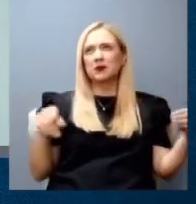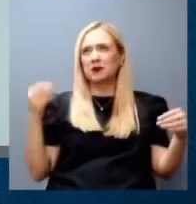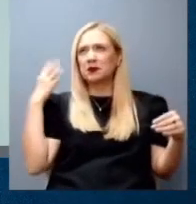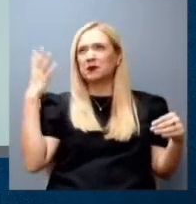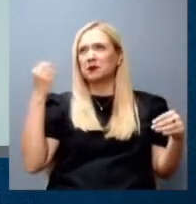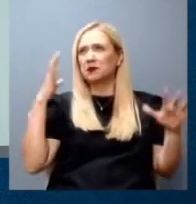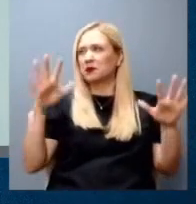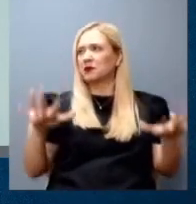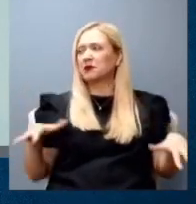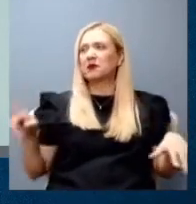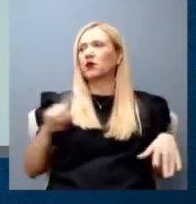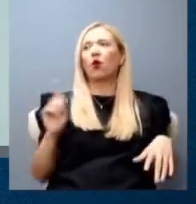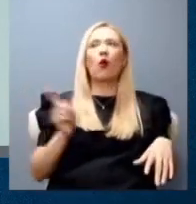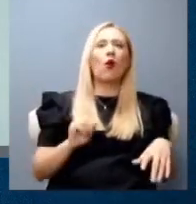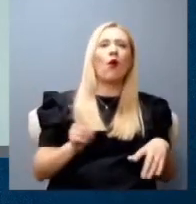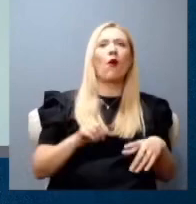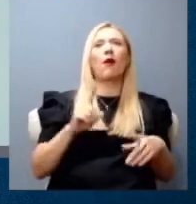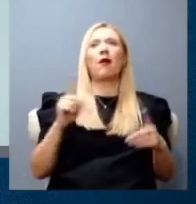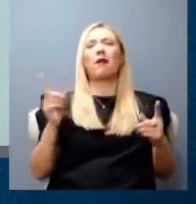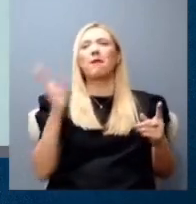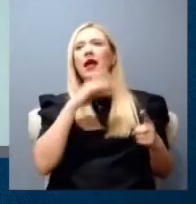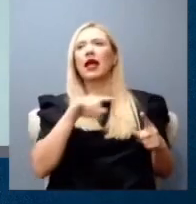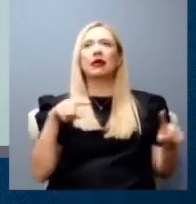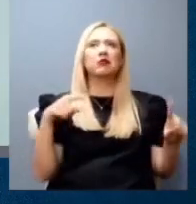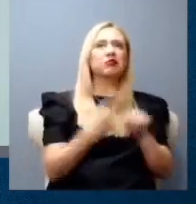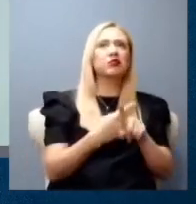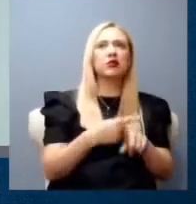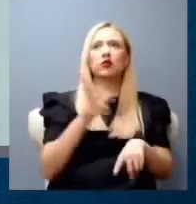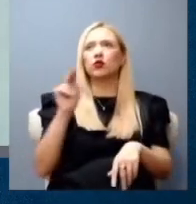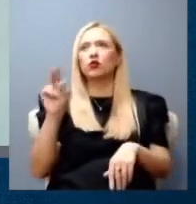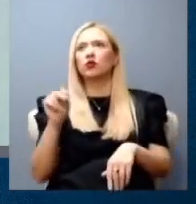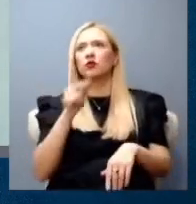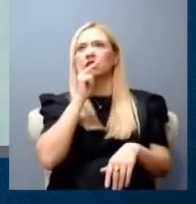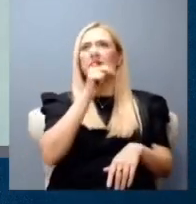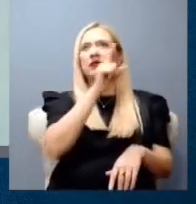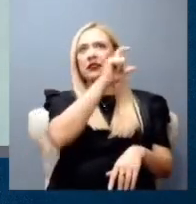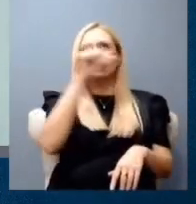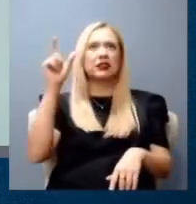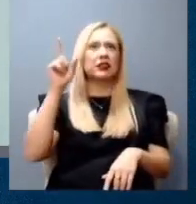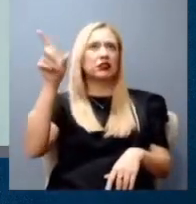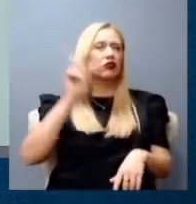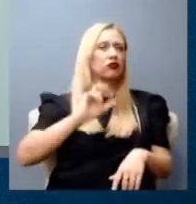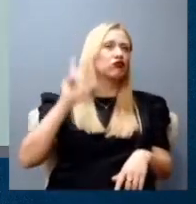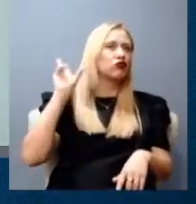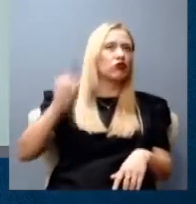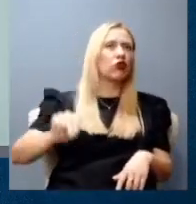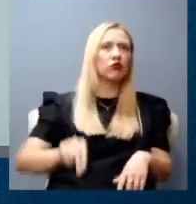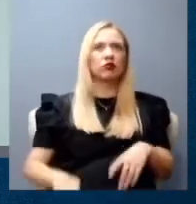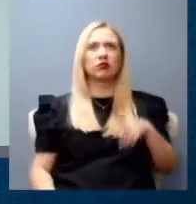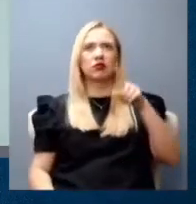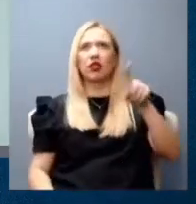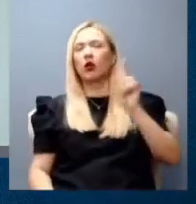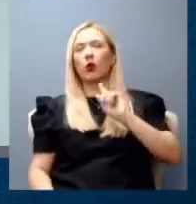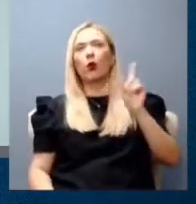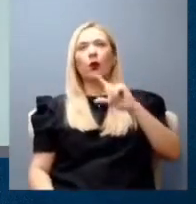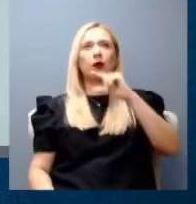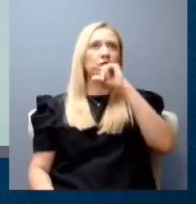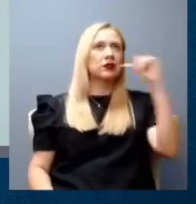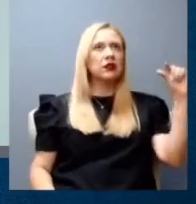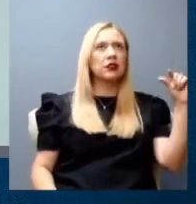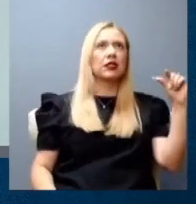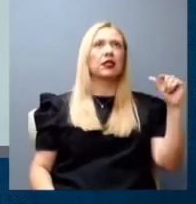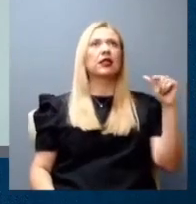muchas definiciones o contradicciones. Hay personas que les gusta el término de la justicia transicional, hay quienes lo ven más bien como procesos